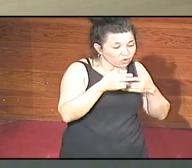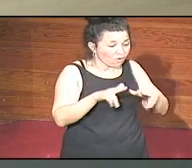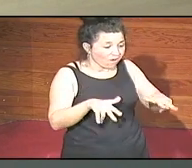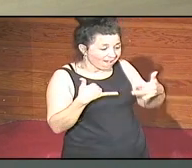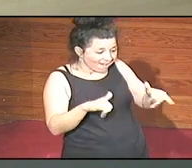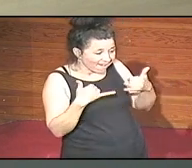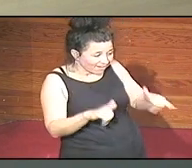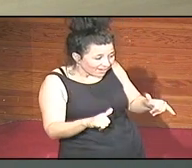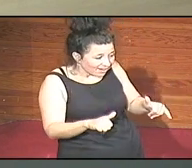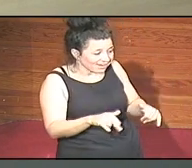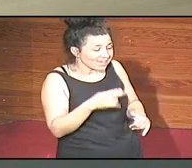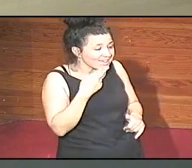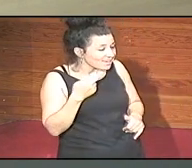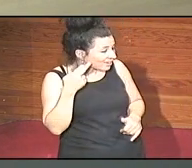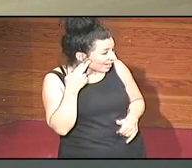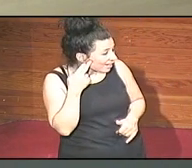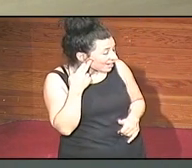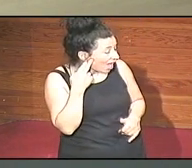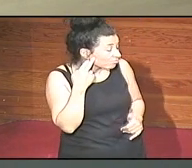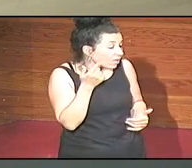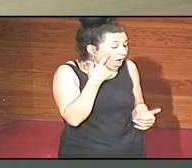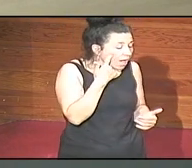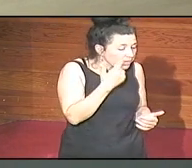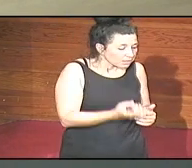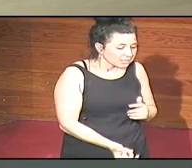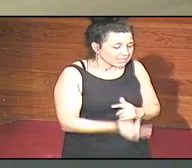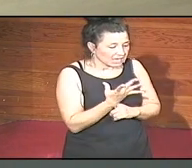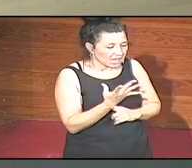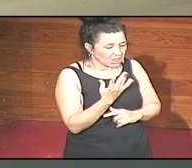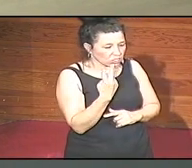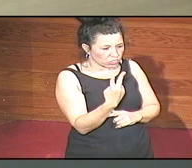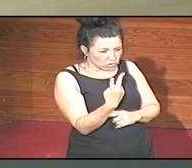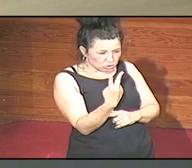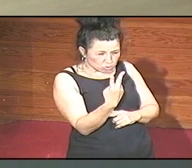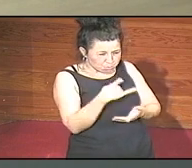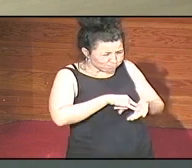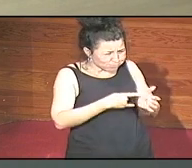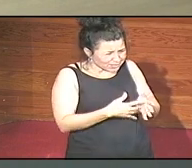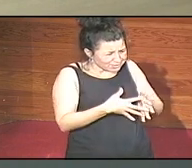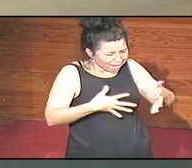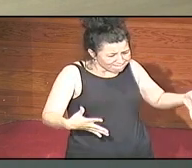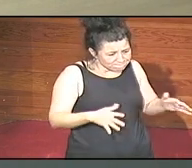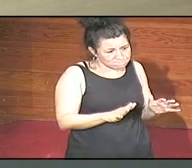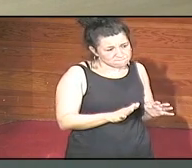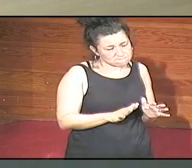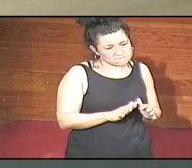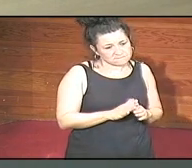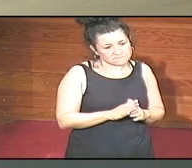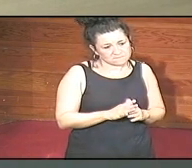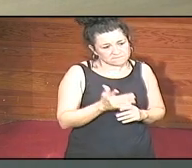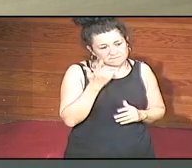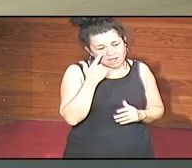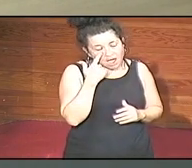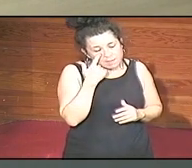crean tienen dos proyectos dos megaproyectos soñados que a ver que